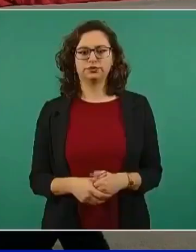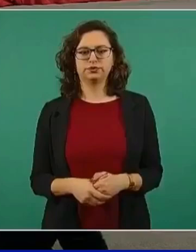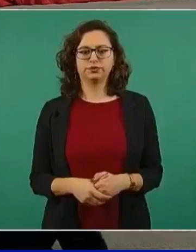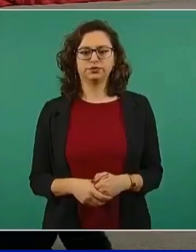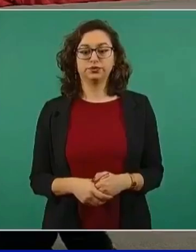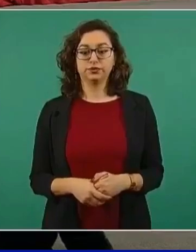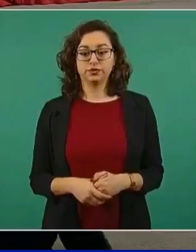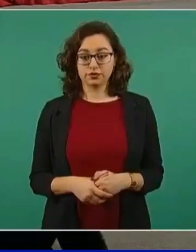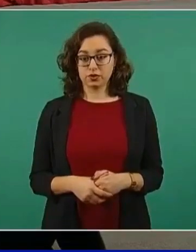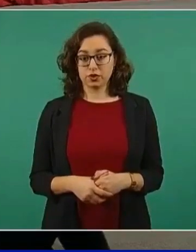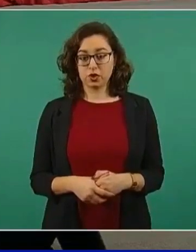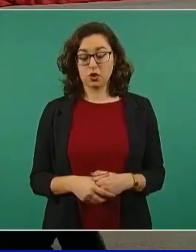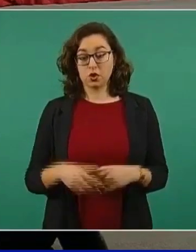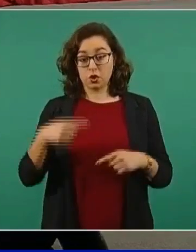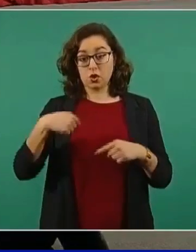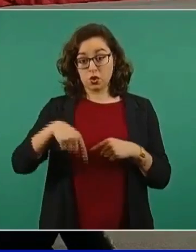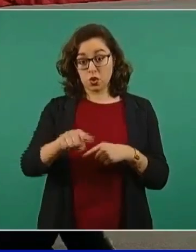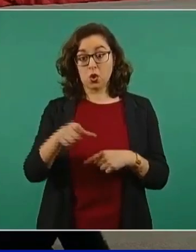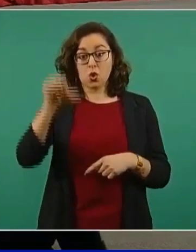informarles sobre,